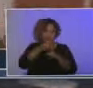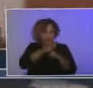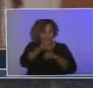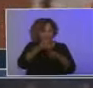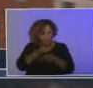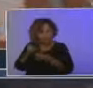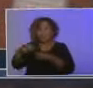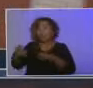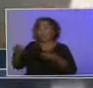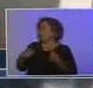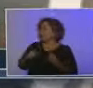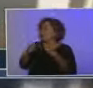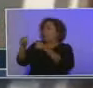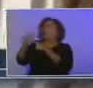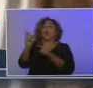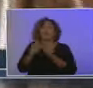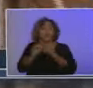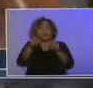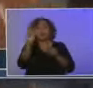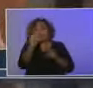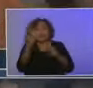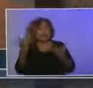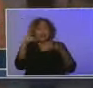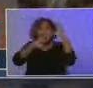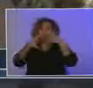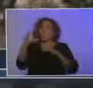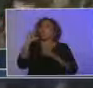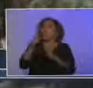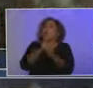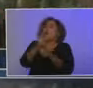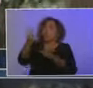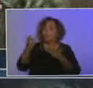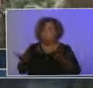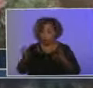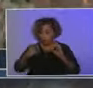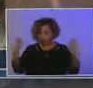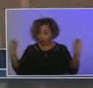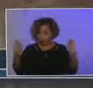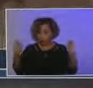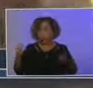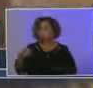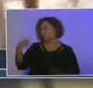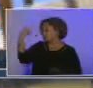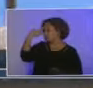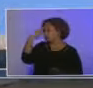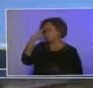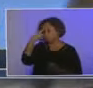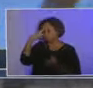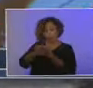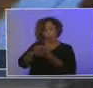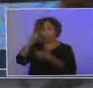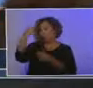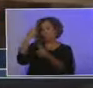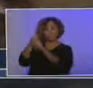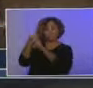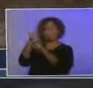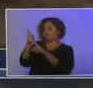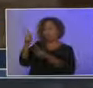no tiene nadie a dónde acudir. ¿Quién tiene la culpa? Nadie. Para mí fue la credibilidad del gobierno.